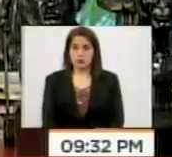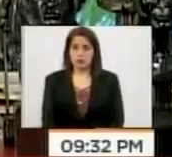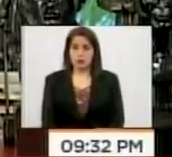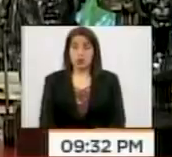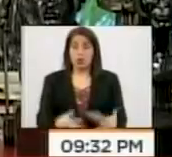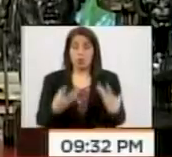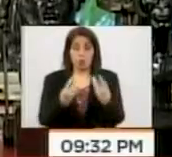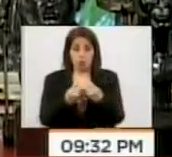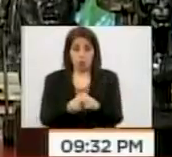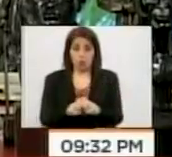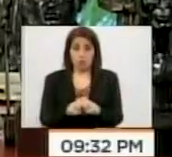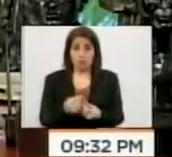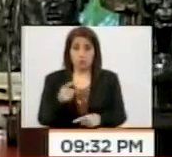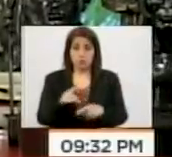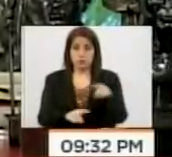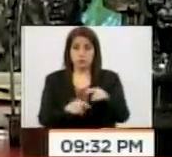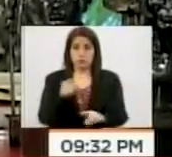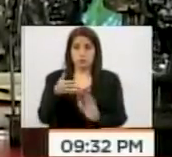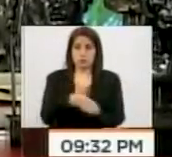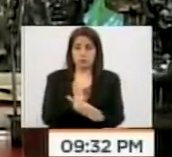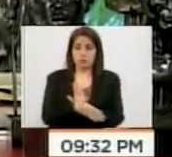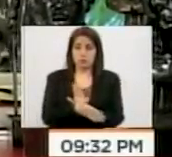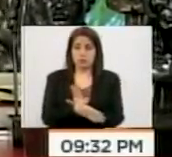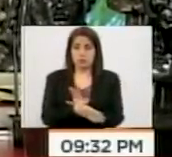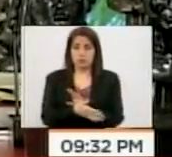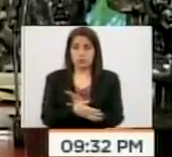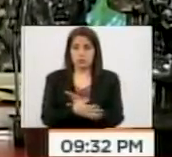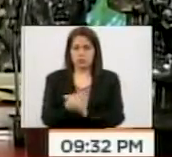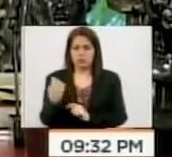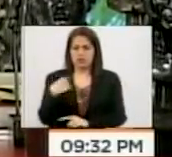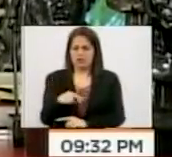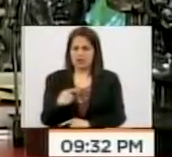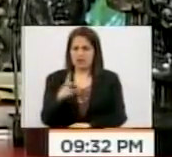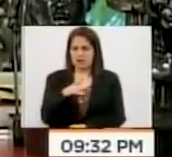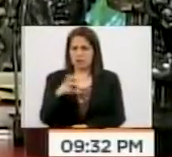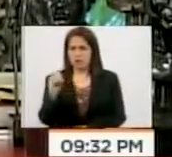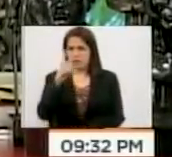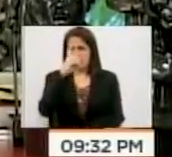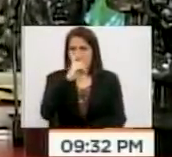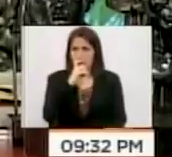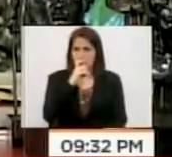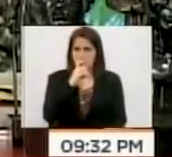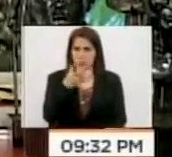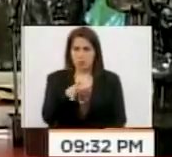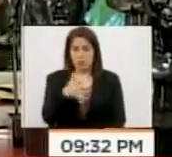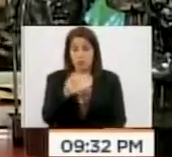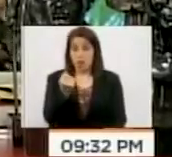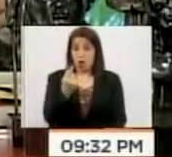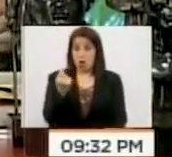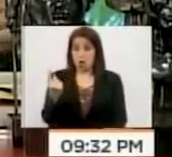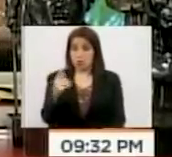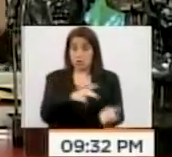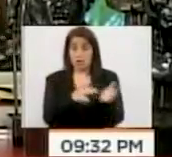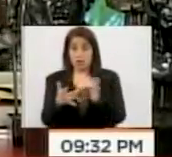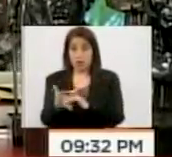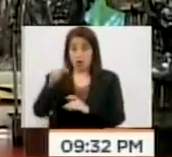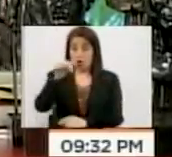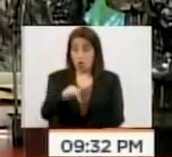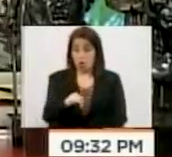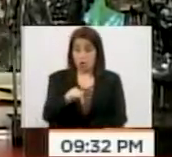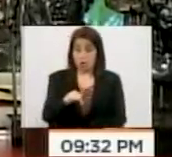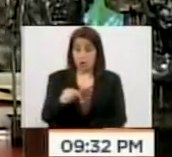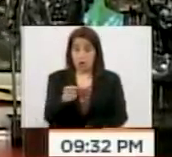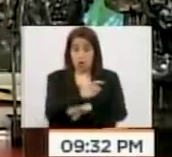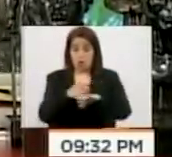Estuvimos hoy en Parque Miranda con Héctor. Héctor tenía 20 años cuando el 11 de abril. Y hoy es gobernador del